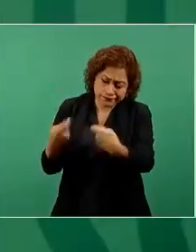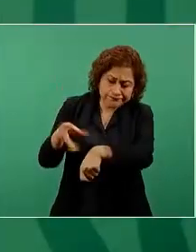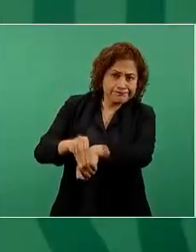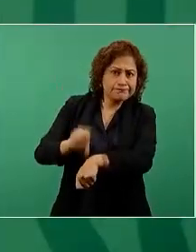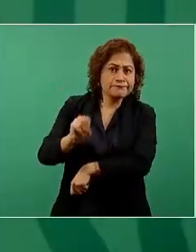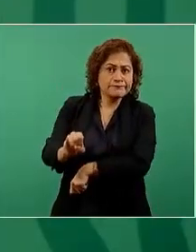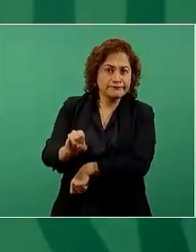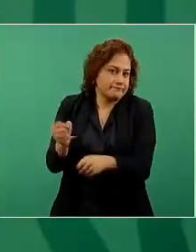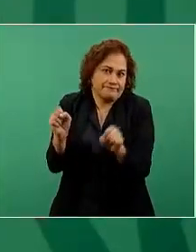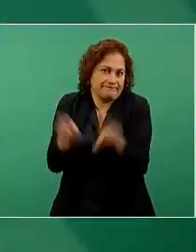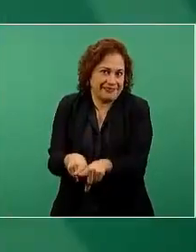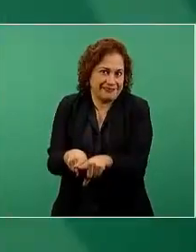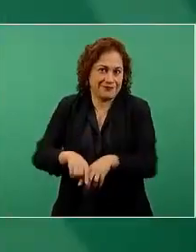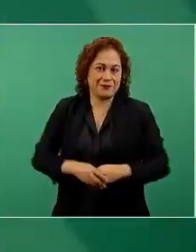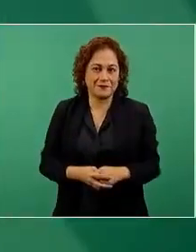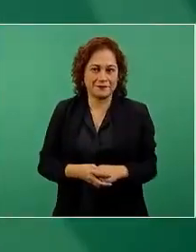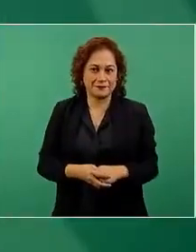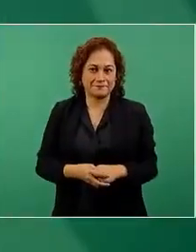Entonces,